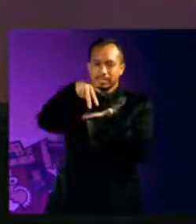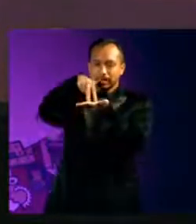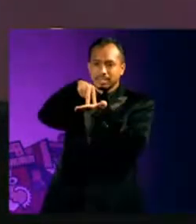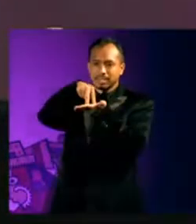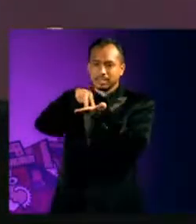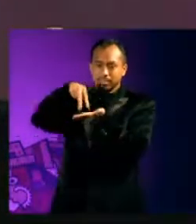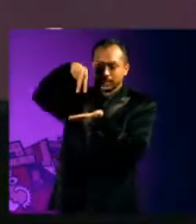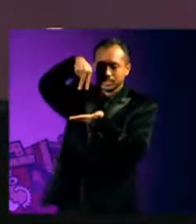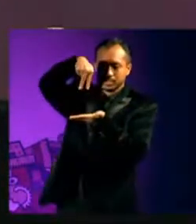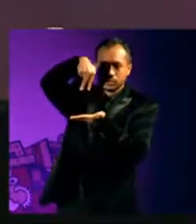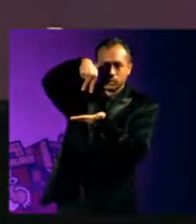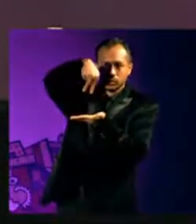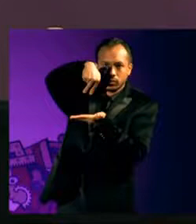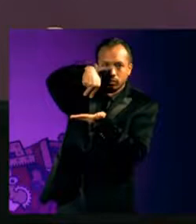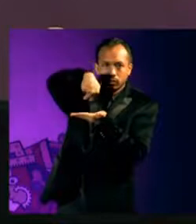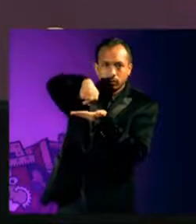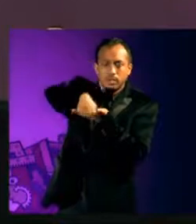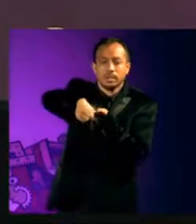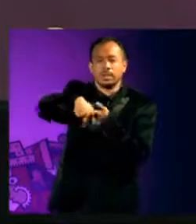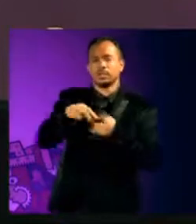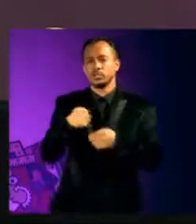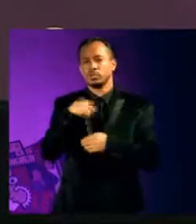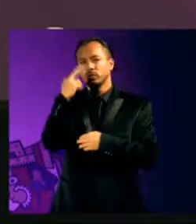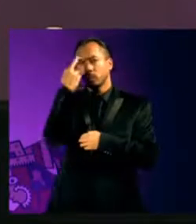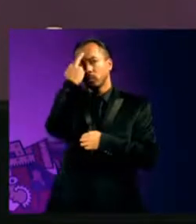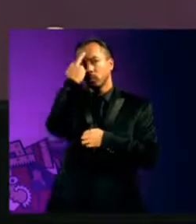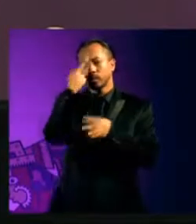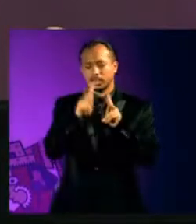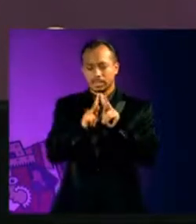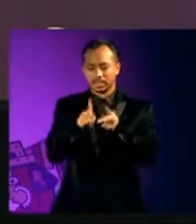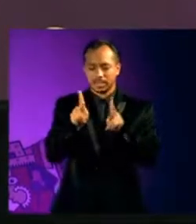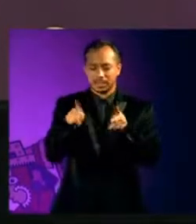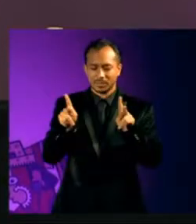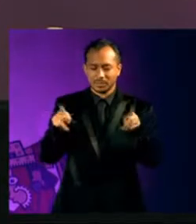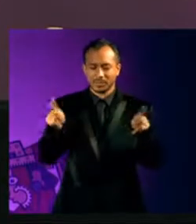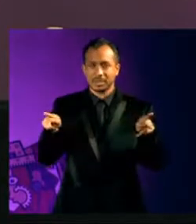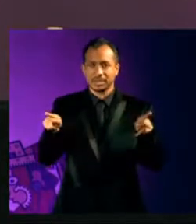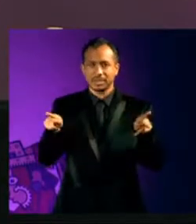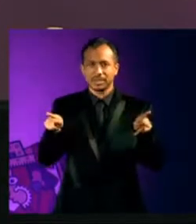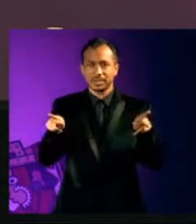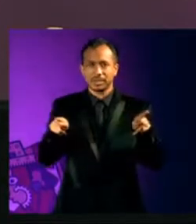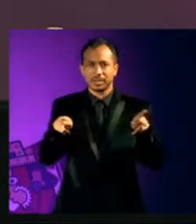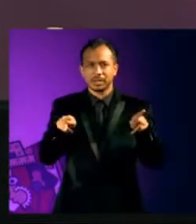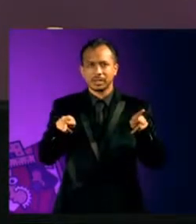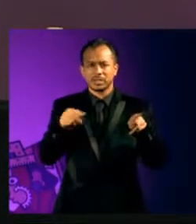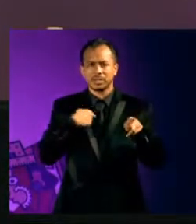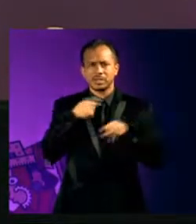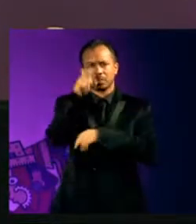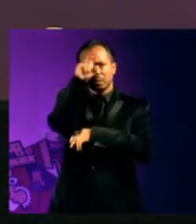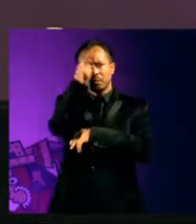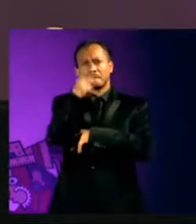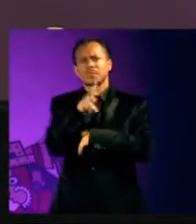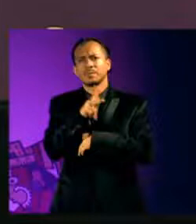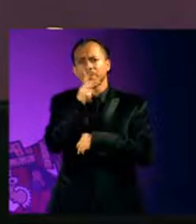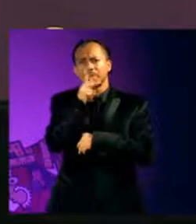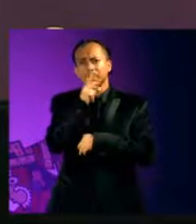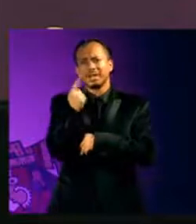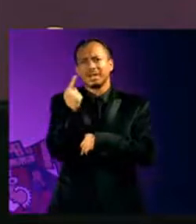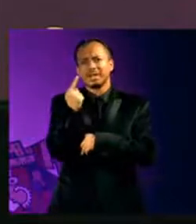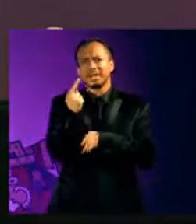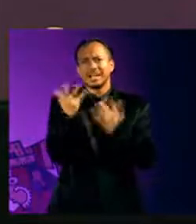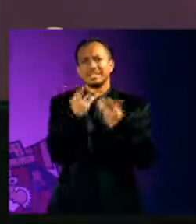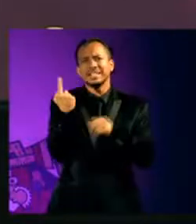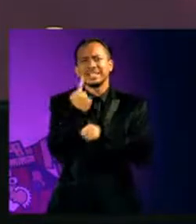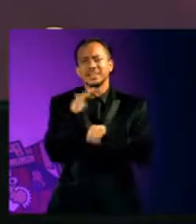yo me acuerdo verlo desde la playa y yo decía bueno no regresa que hace en la boya que está que está haciendo no y